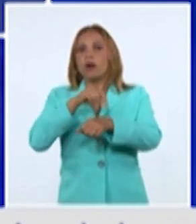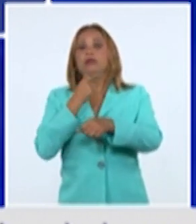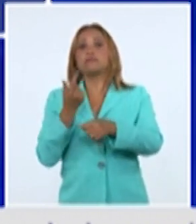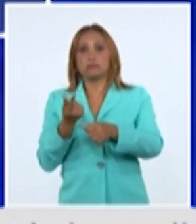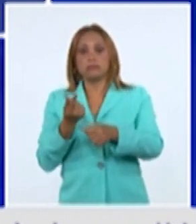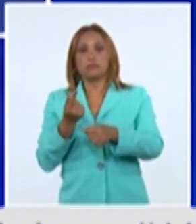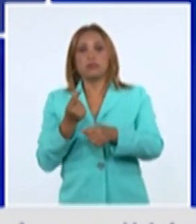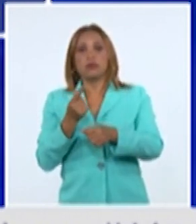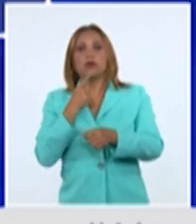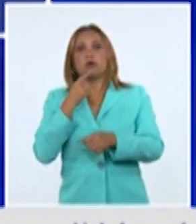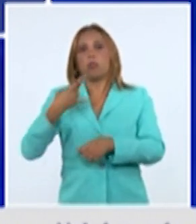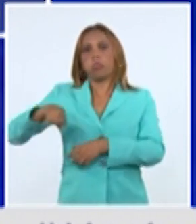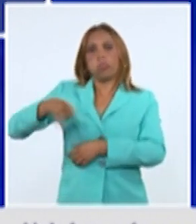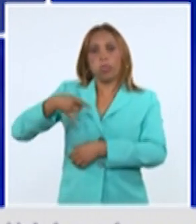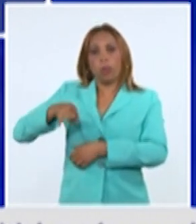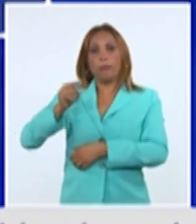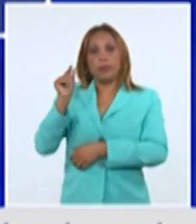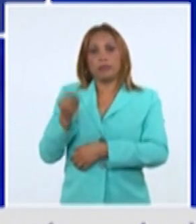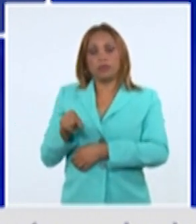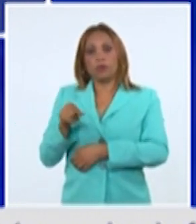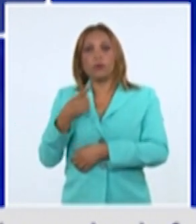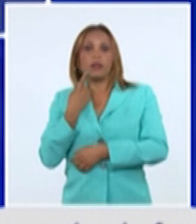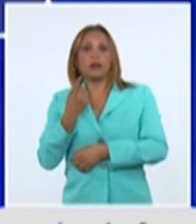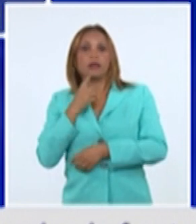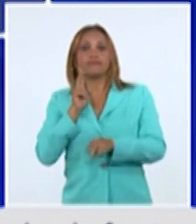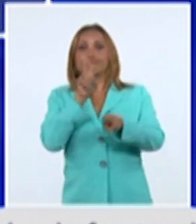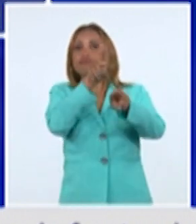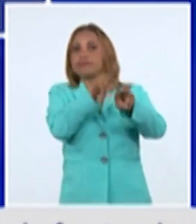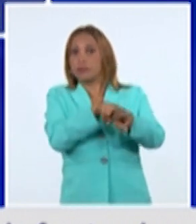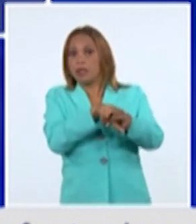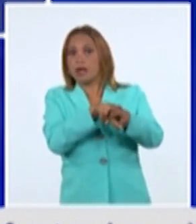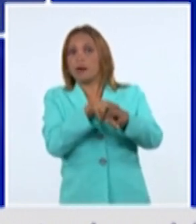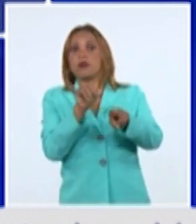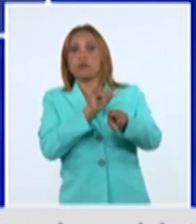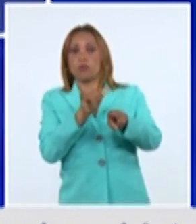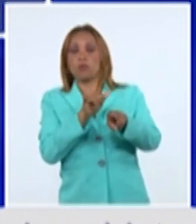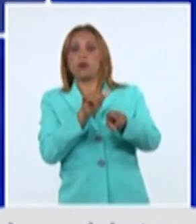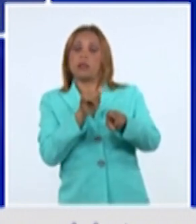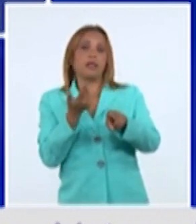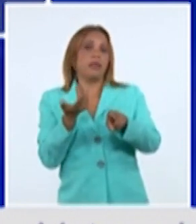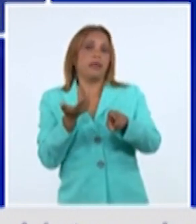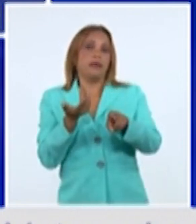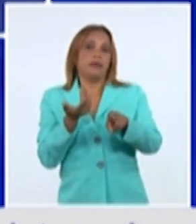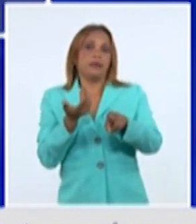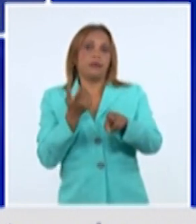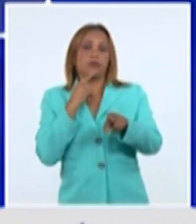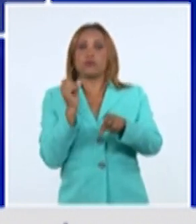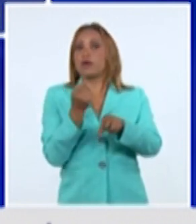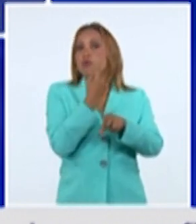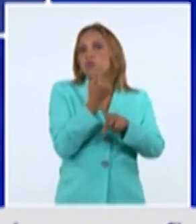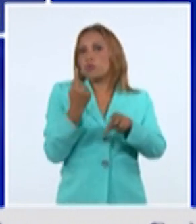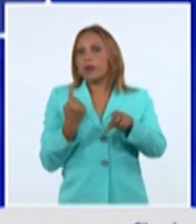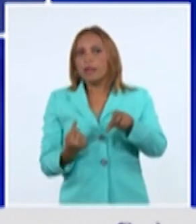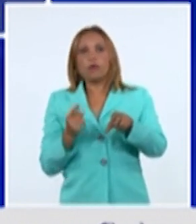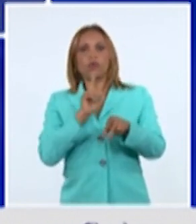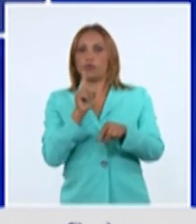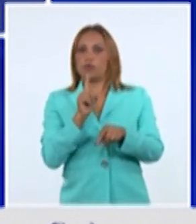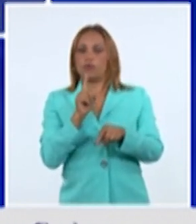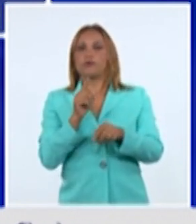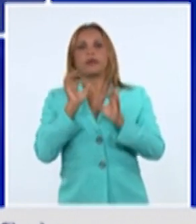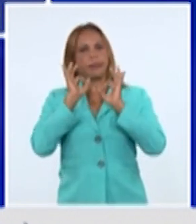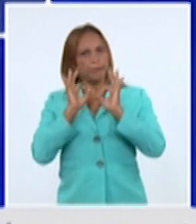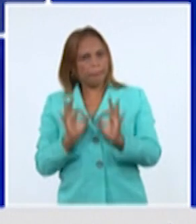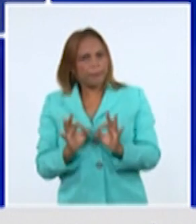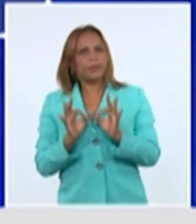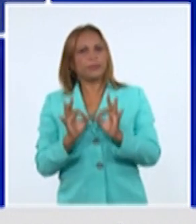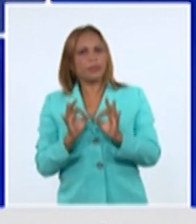un obeso, estar postrado también. O sea, no es que sea uno de cada uno, sino que realmente